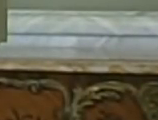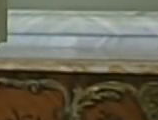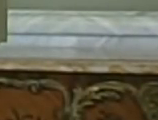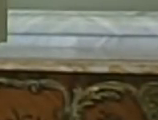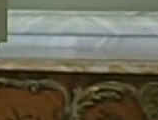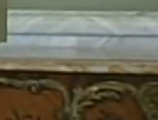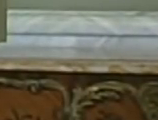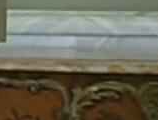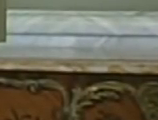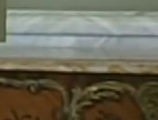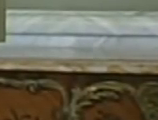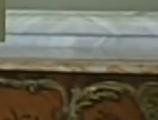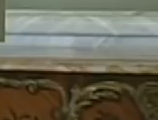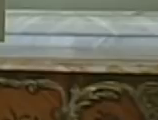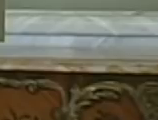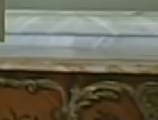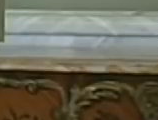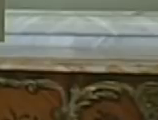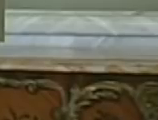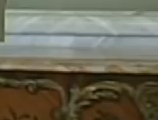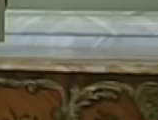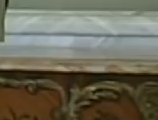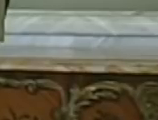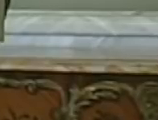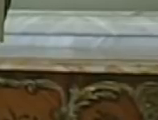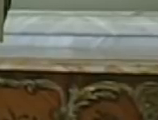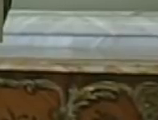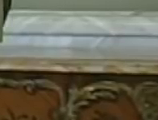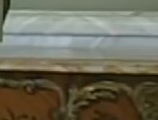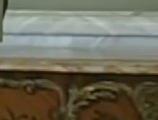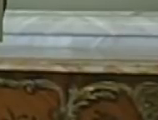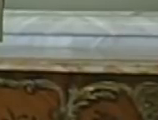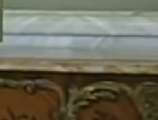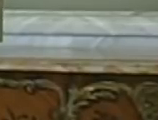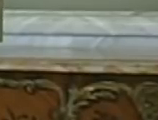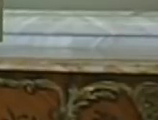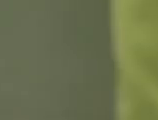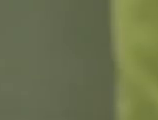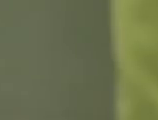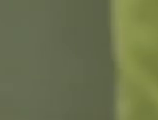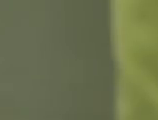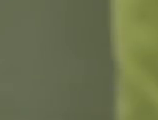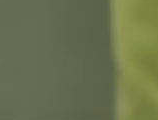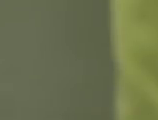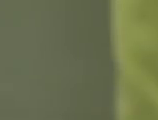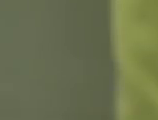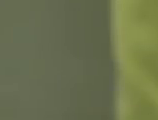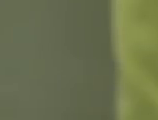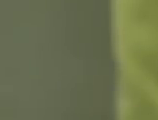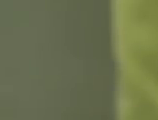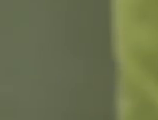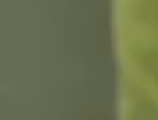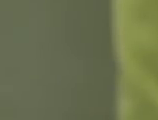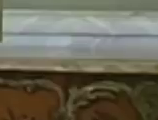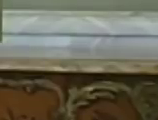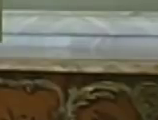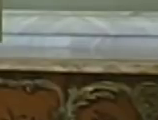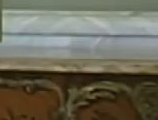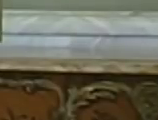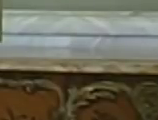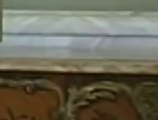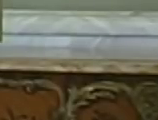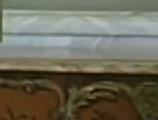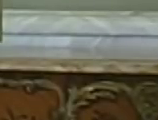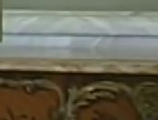conferencia, nuestros ministros de Comercio han aportado que nosotros tenemos que firmar este acuerdo y